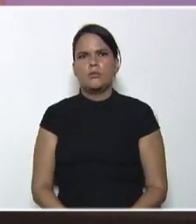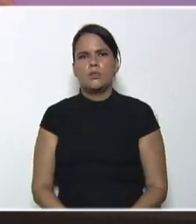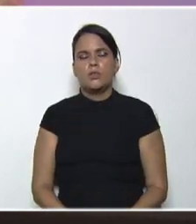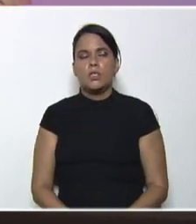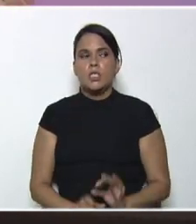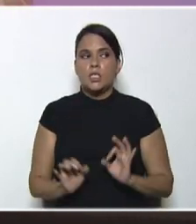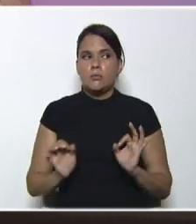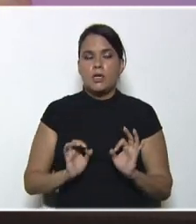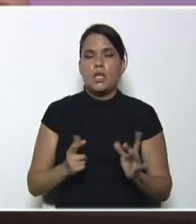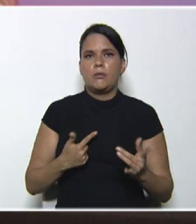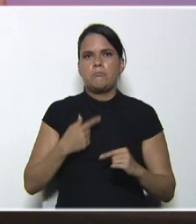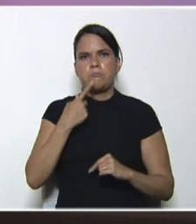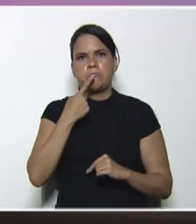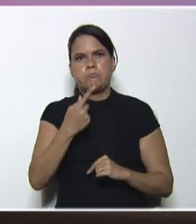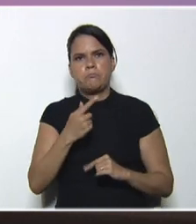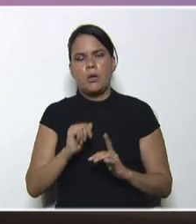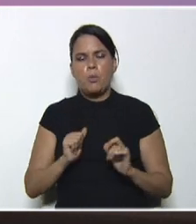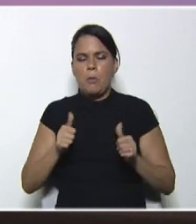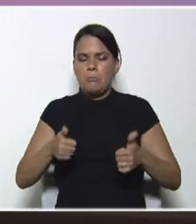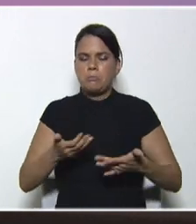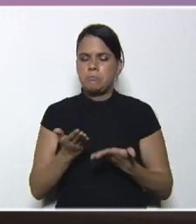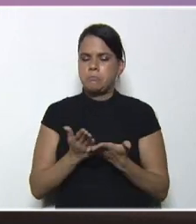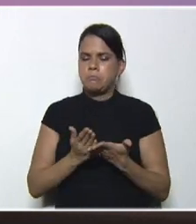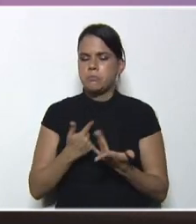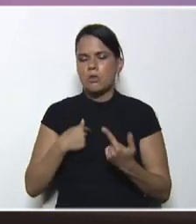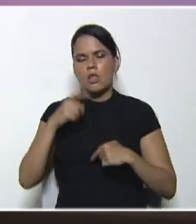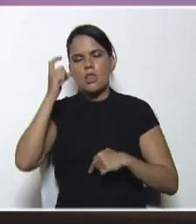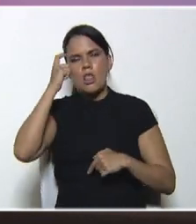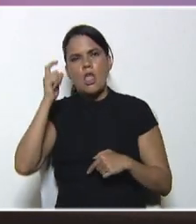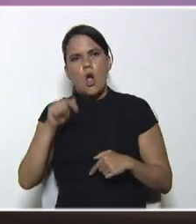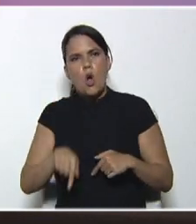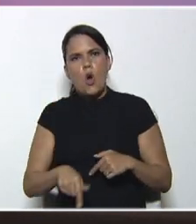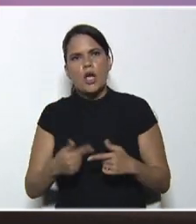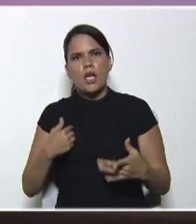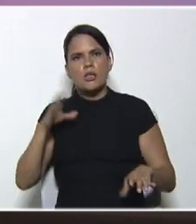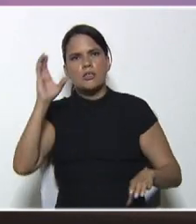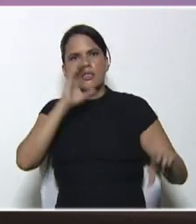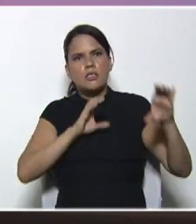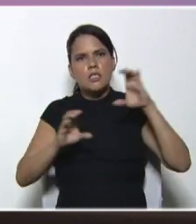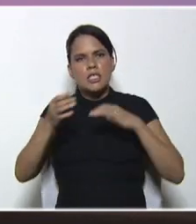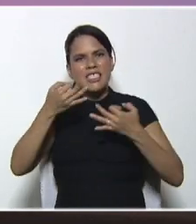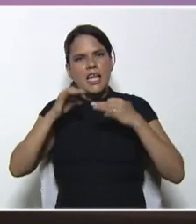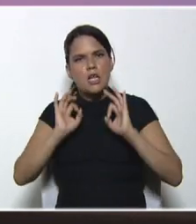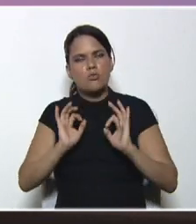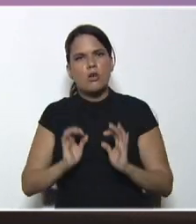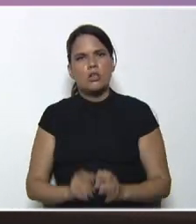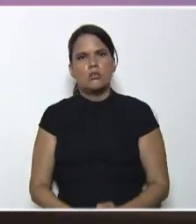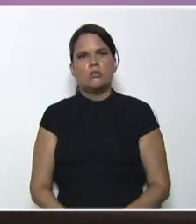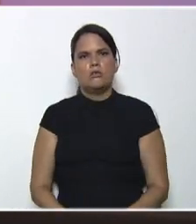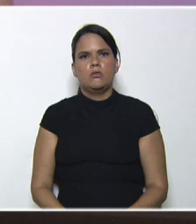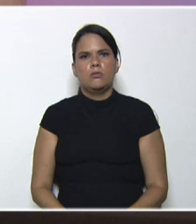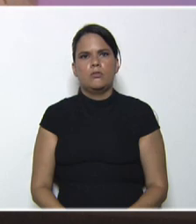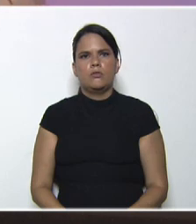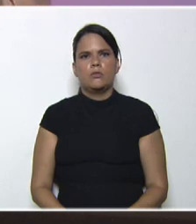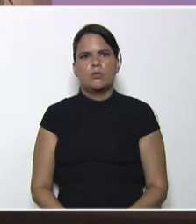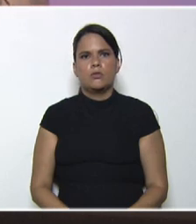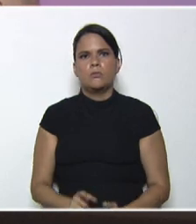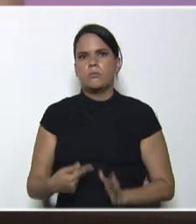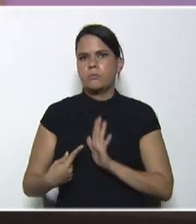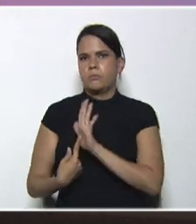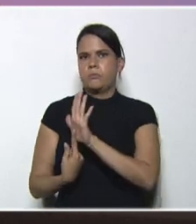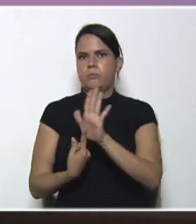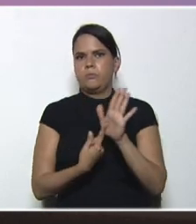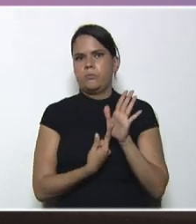más preámbulo, vamos a la clase del día de hoy, que corresponde a ciencias naturales. Por acá les voy a